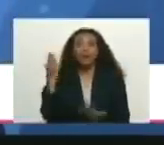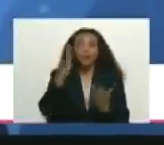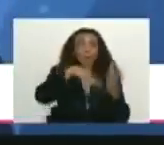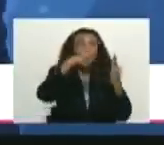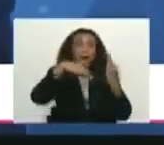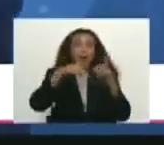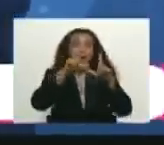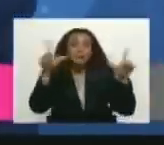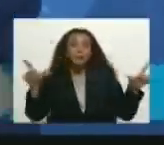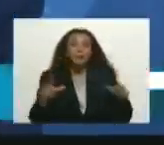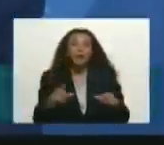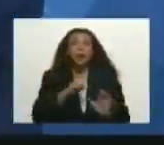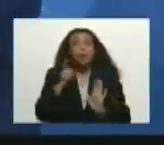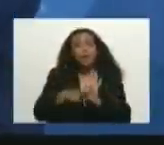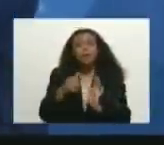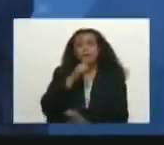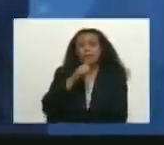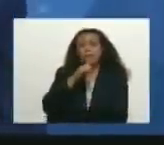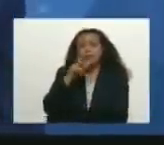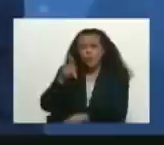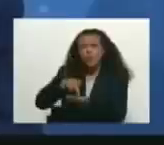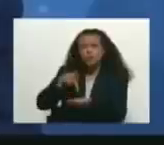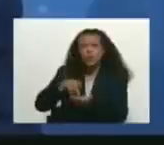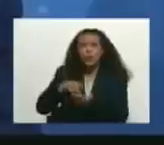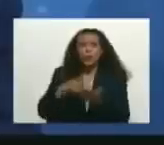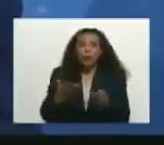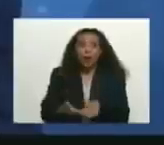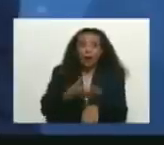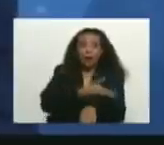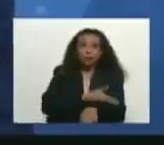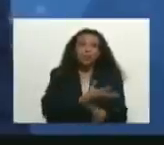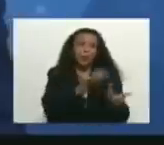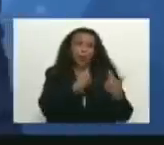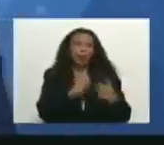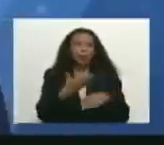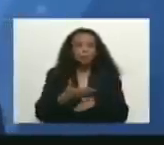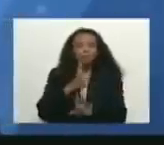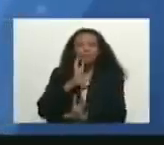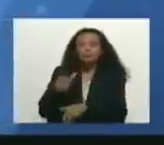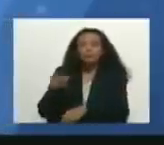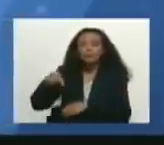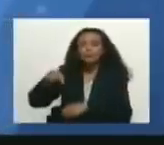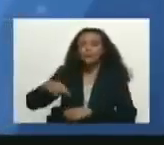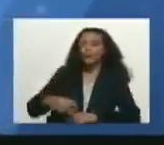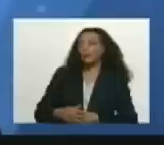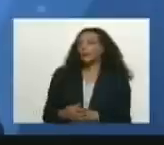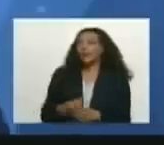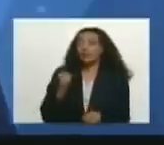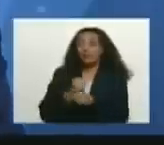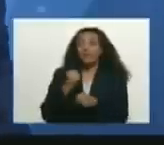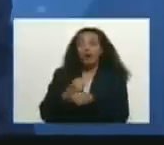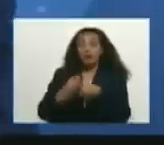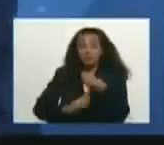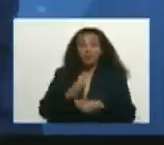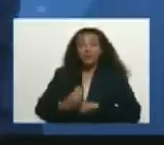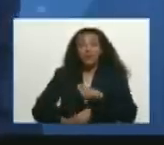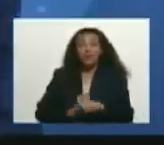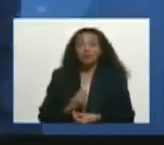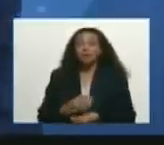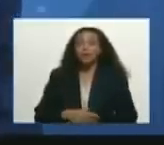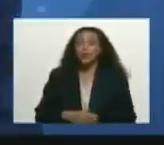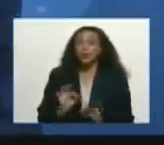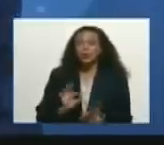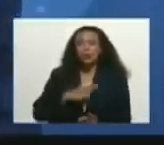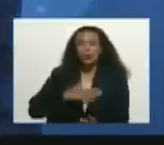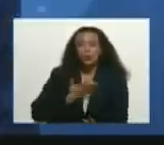Sí, presidente, completando un poco las intervenciones de mis predecesores, muy importante este trabajo que se ha venido haciendo. Yo